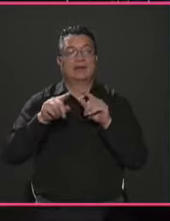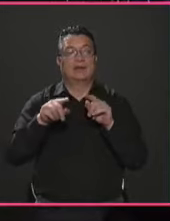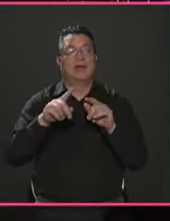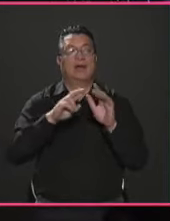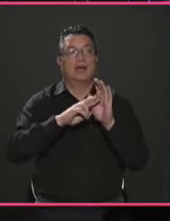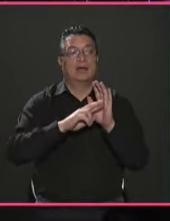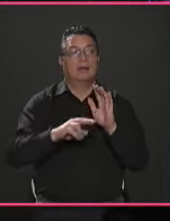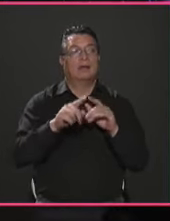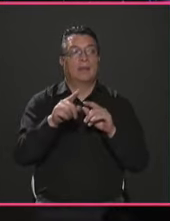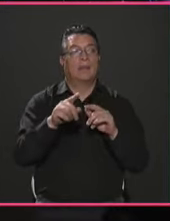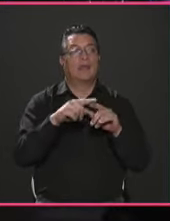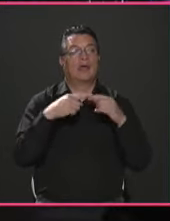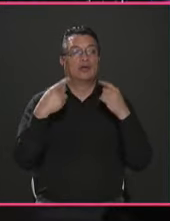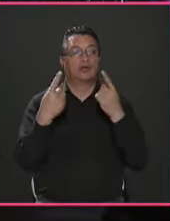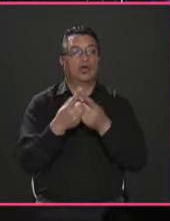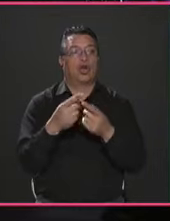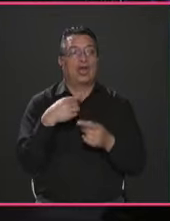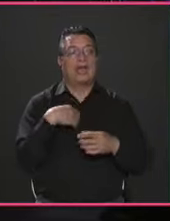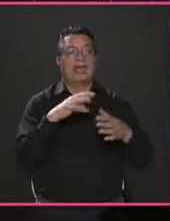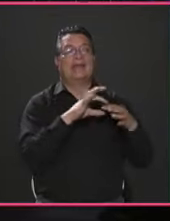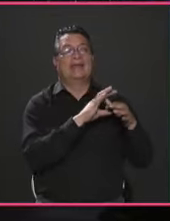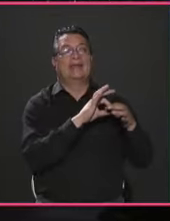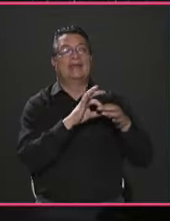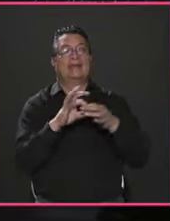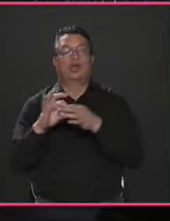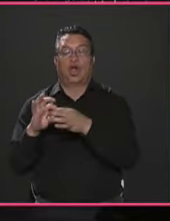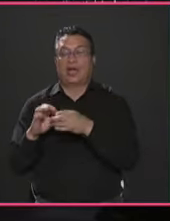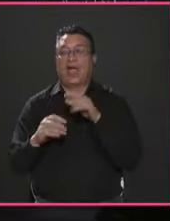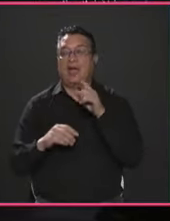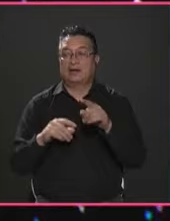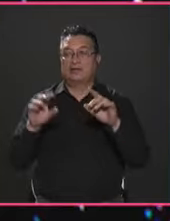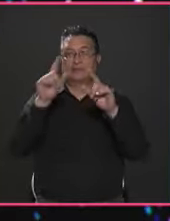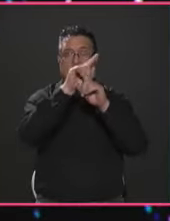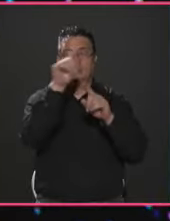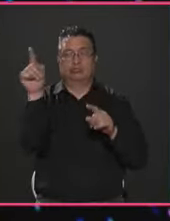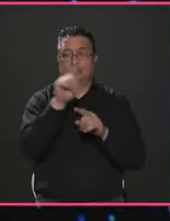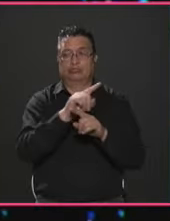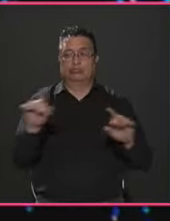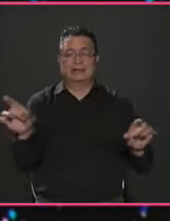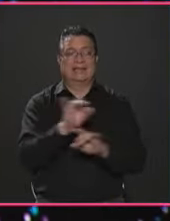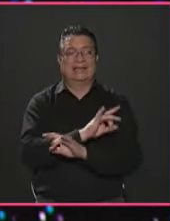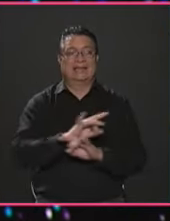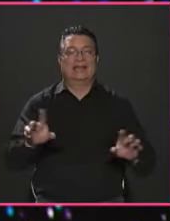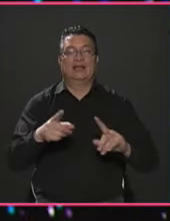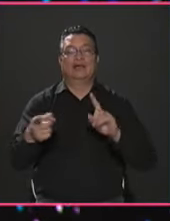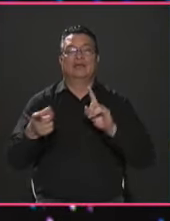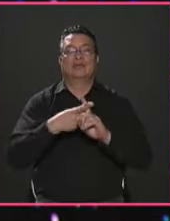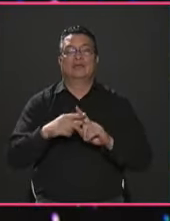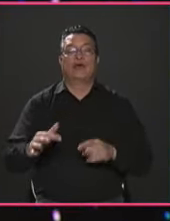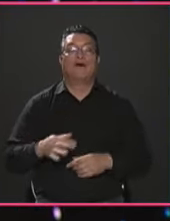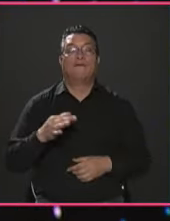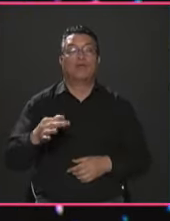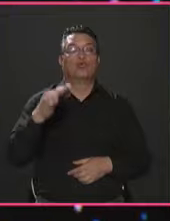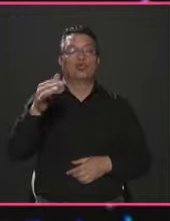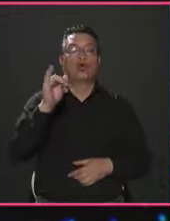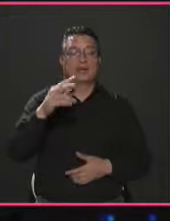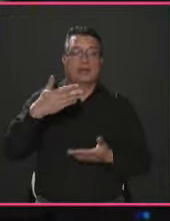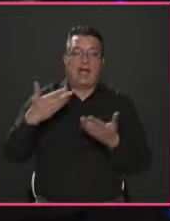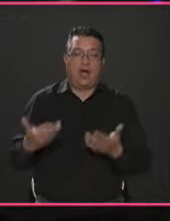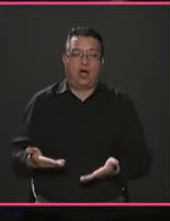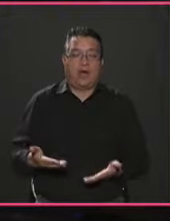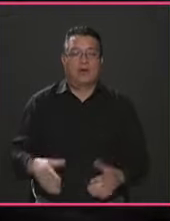representa que contiene nuestra historia y está listo para abordar los desafíos del presente como del futuro Muchas